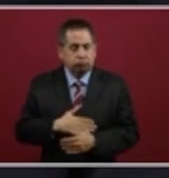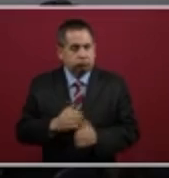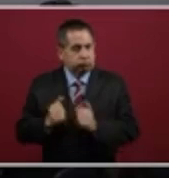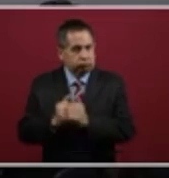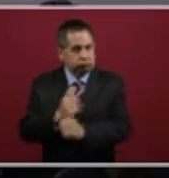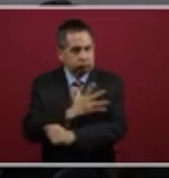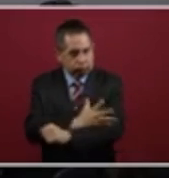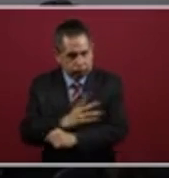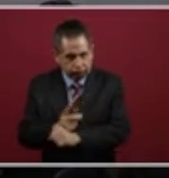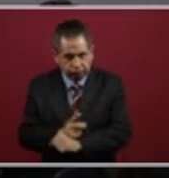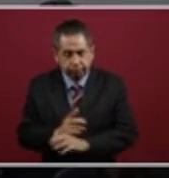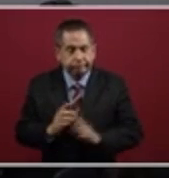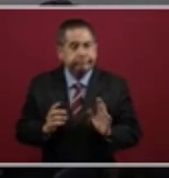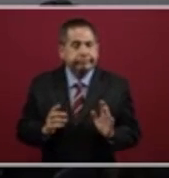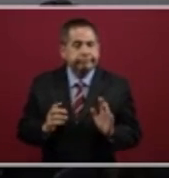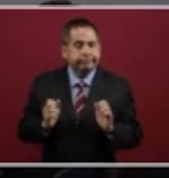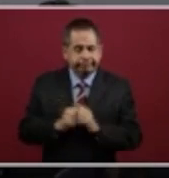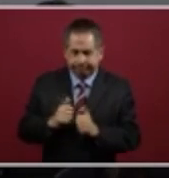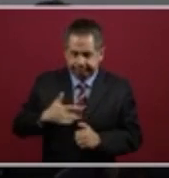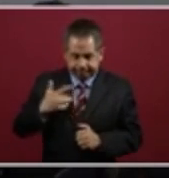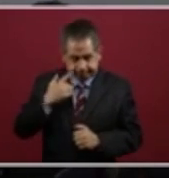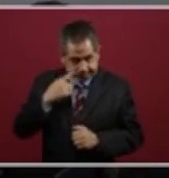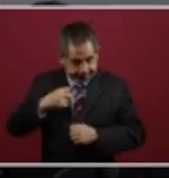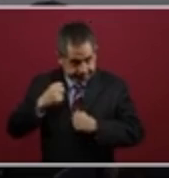honestos, conscientes,